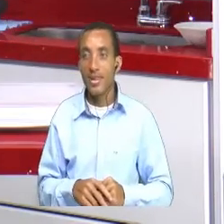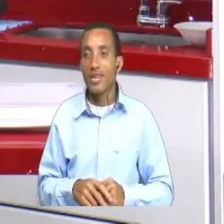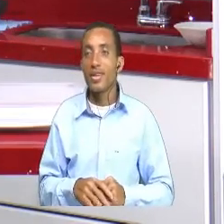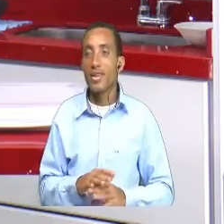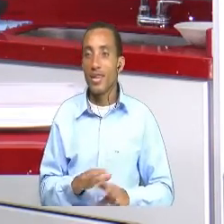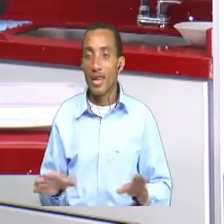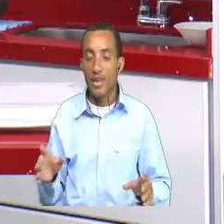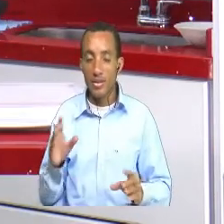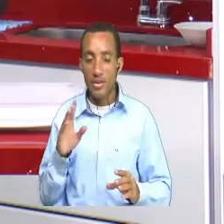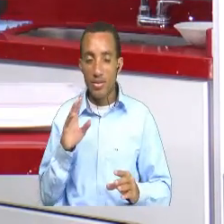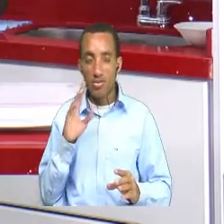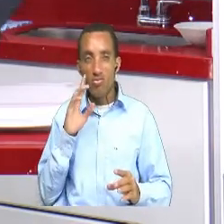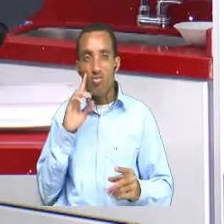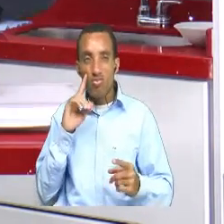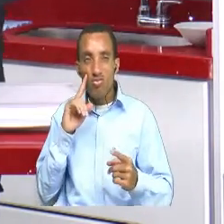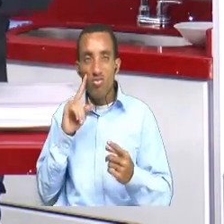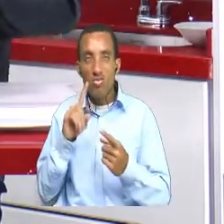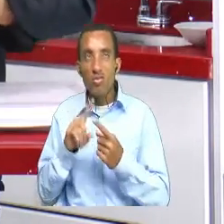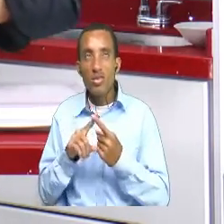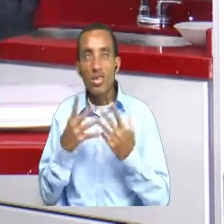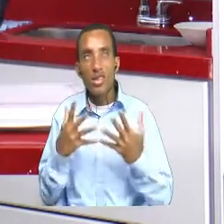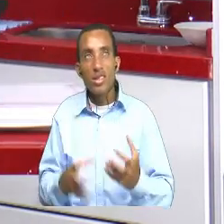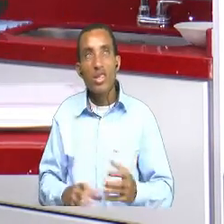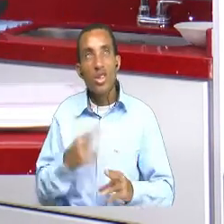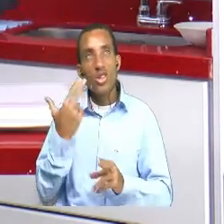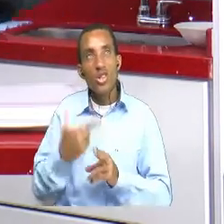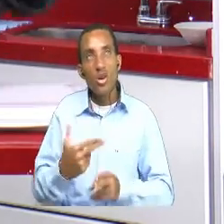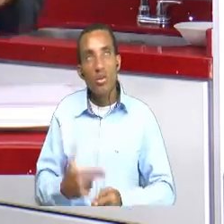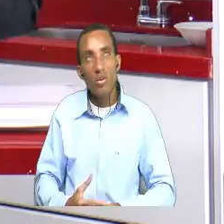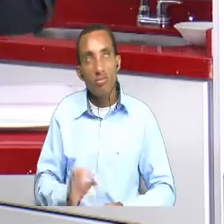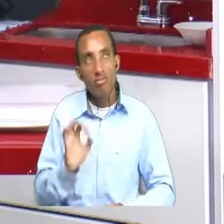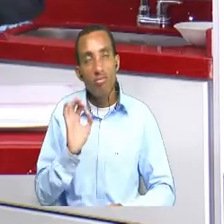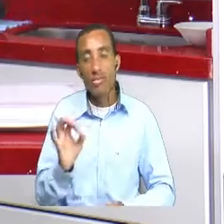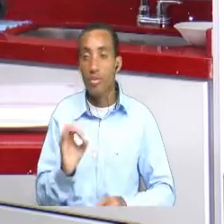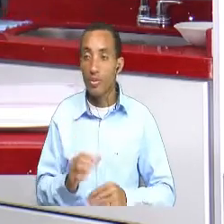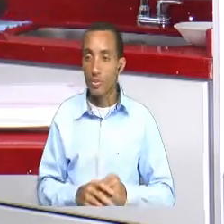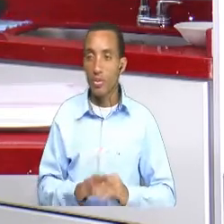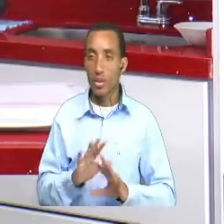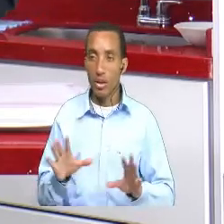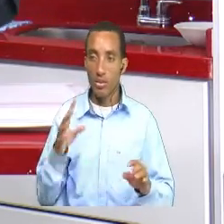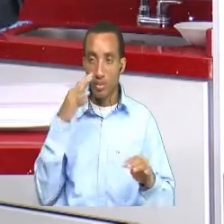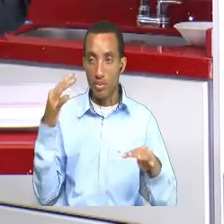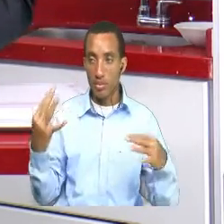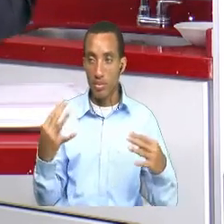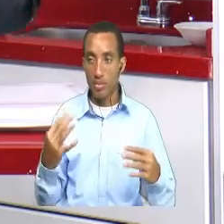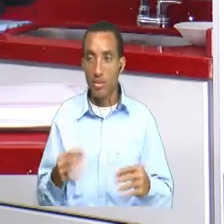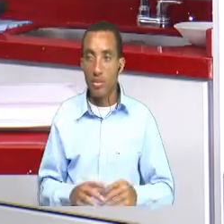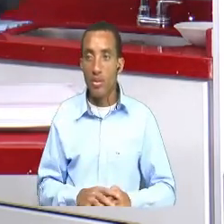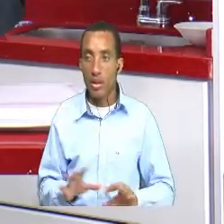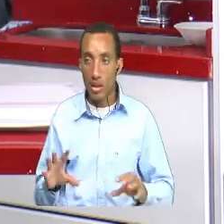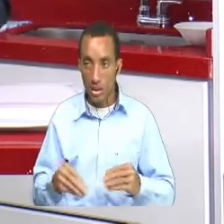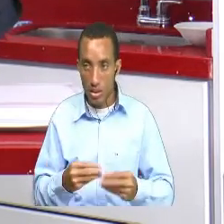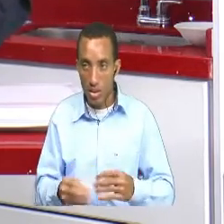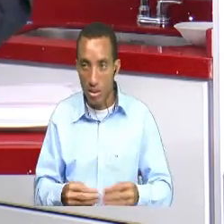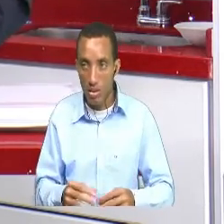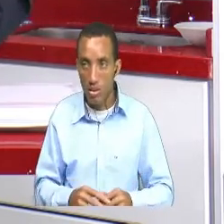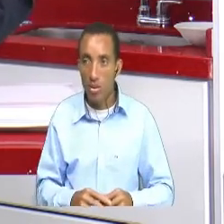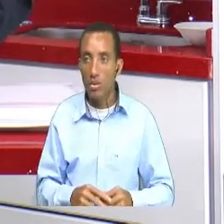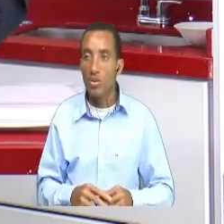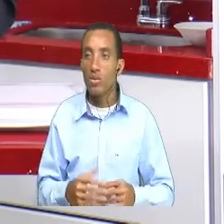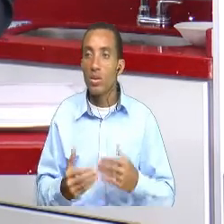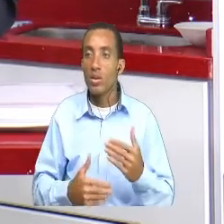así que aquí ya terminamos tenemos analizado cuál es el siguiente proceso